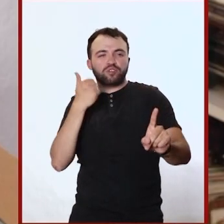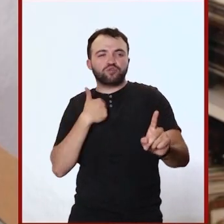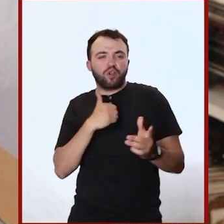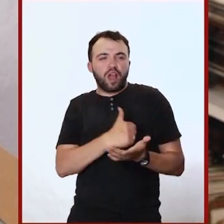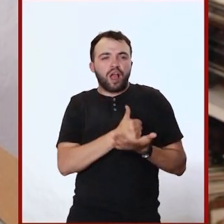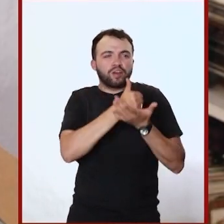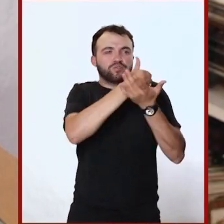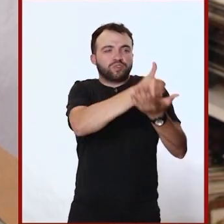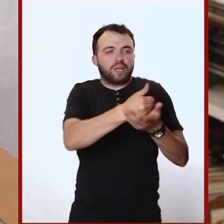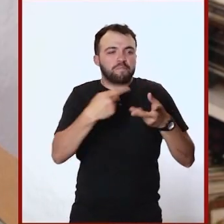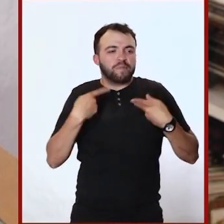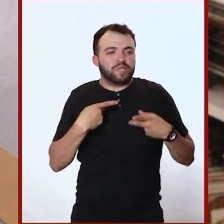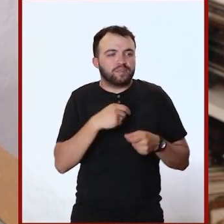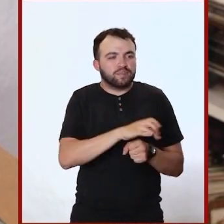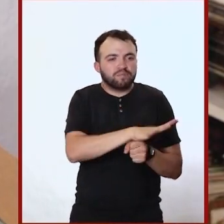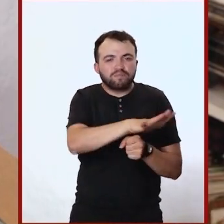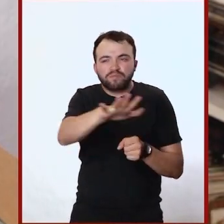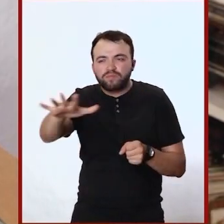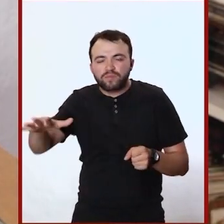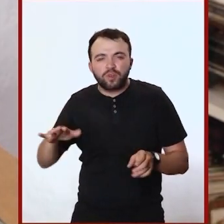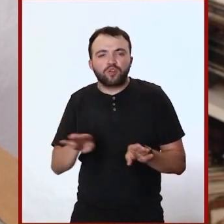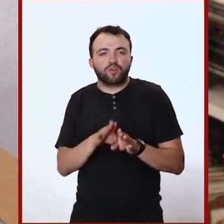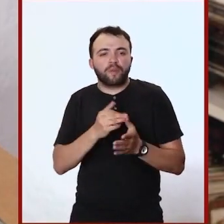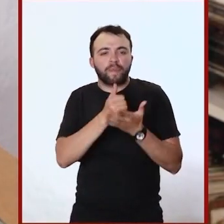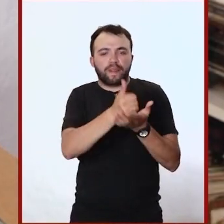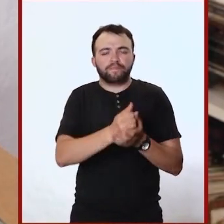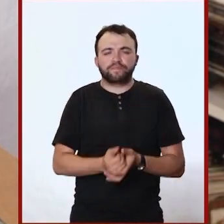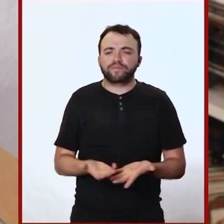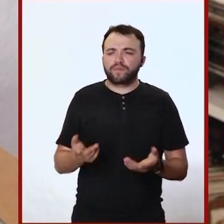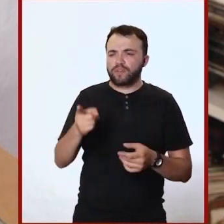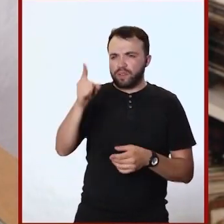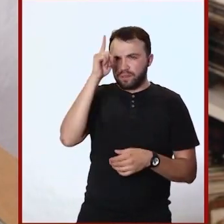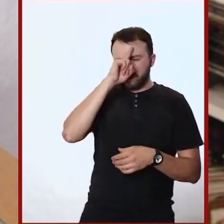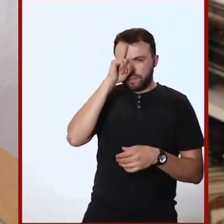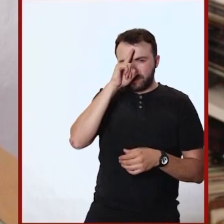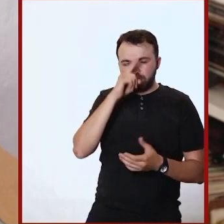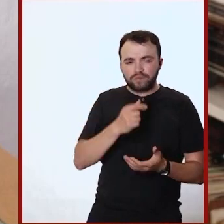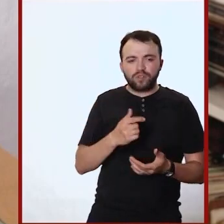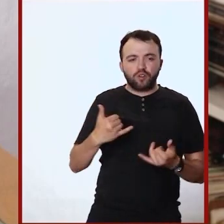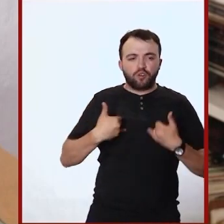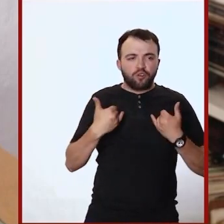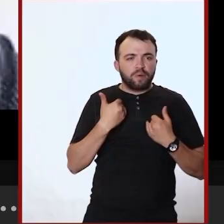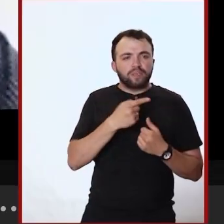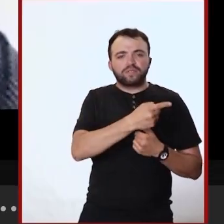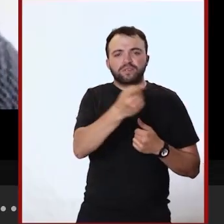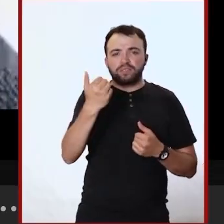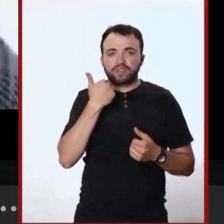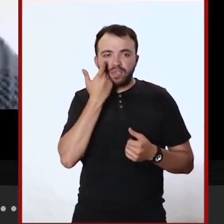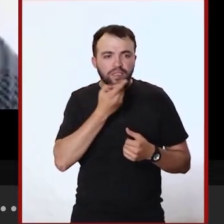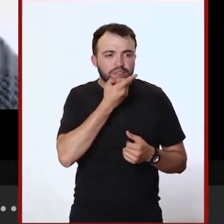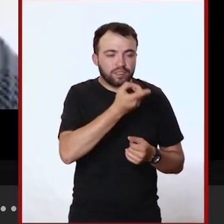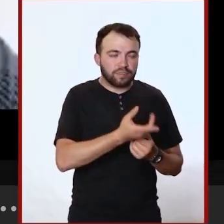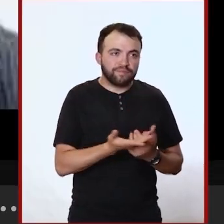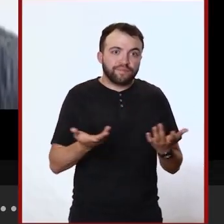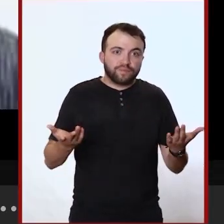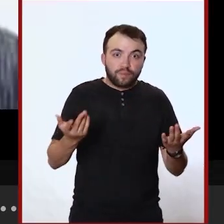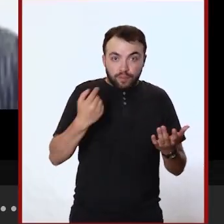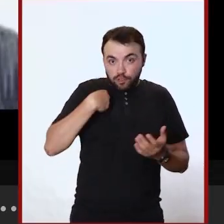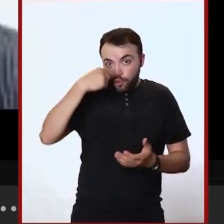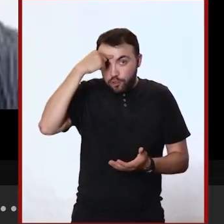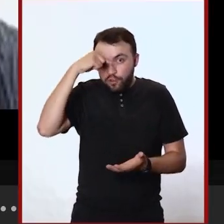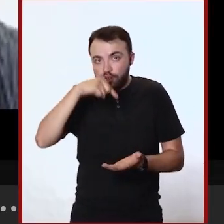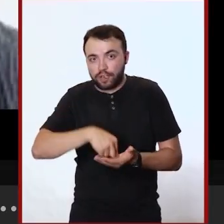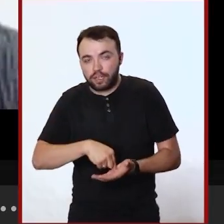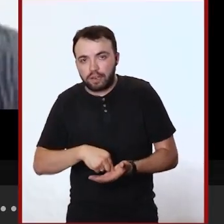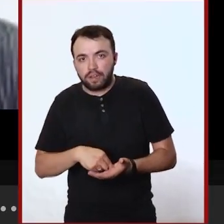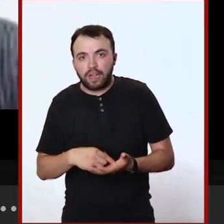recomendación extra que le quieras dar a los jóvenes que tienen necesidad o que tienen alguna inquietud por empezar a trabajar? Pues yo creo que